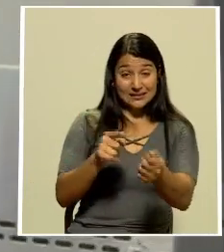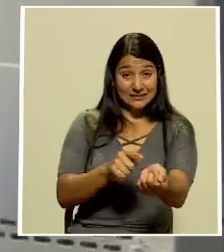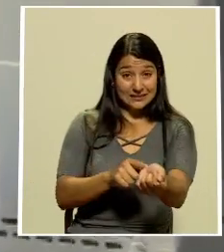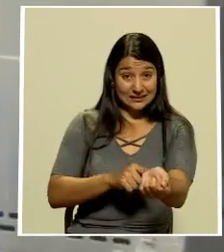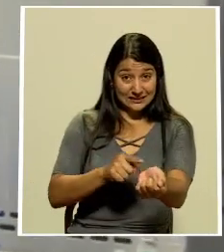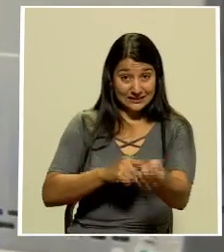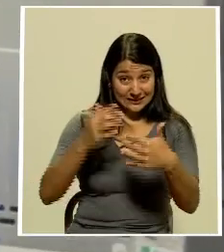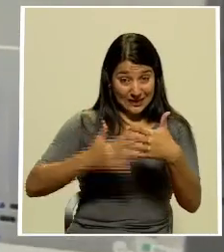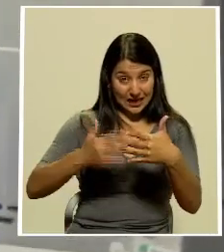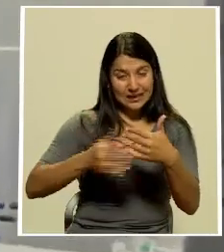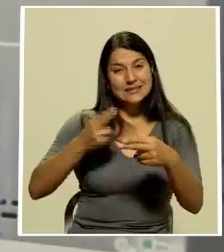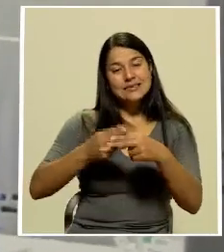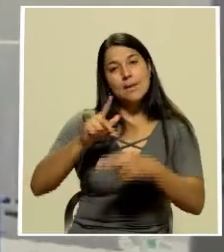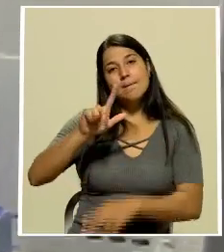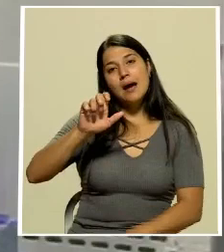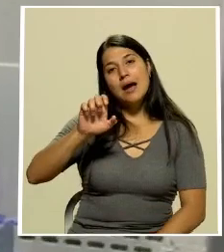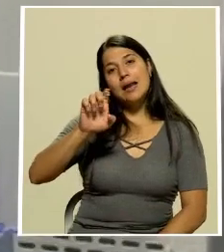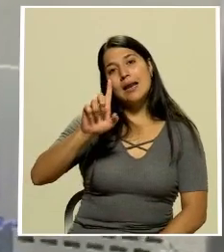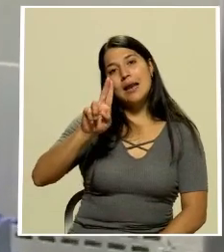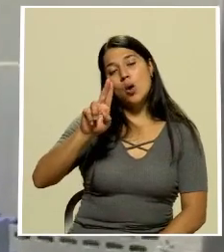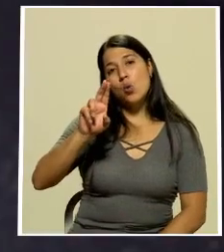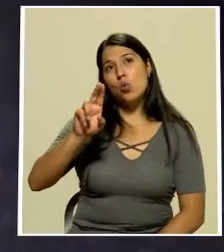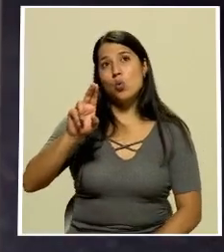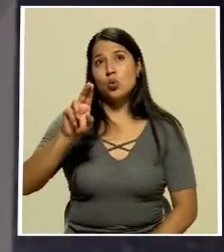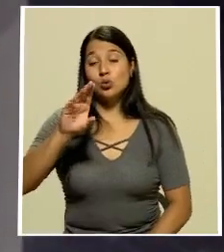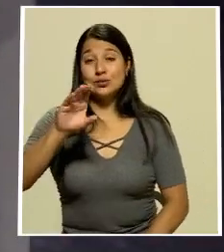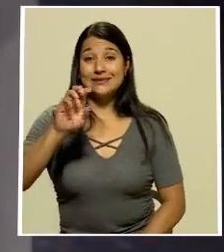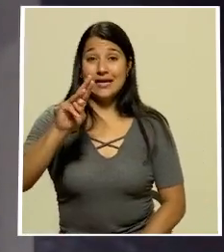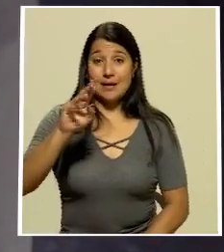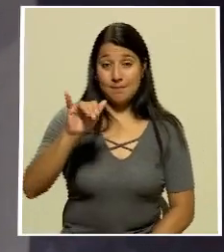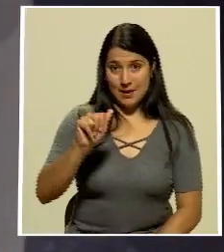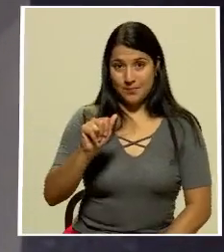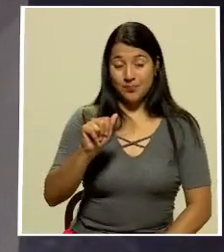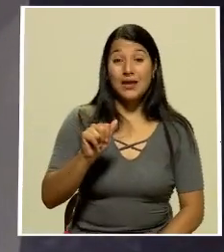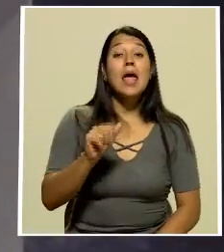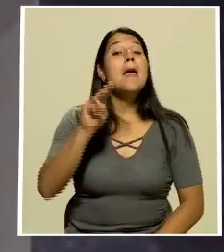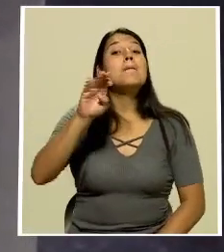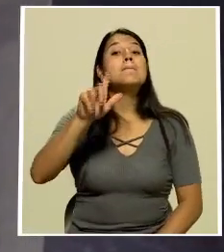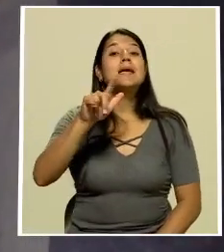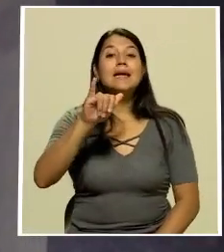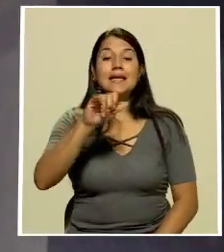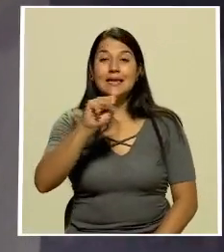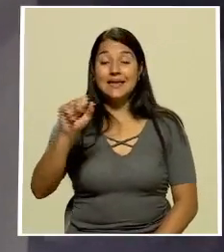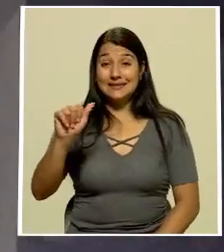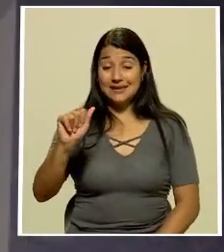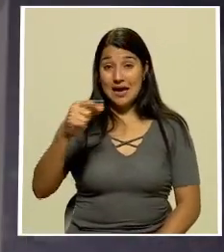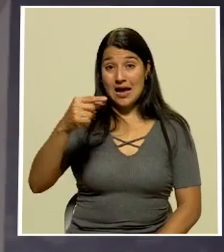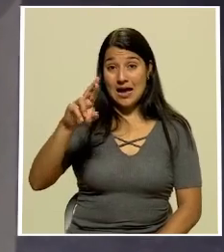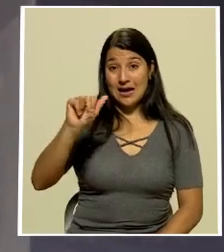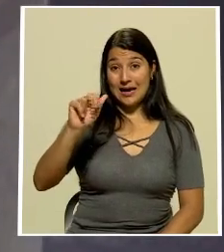Melissa Granados es una microbióloga de la Universidad de Costa Rica que, con el apoyo de otras 6 investigadoras del Hospital Nacional de